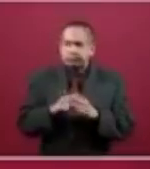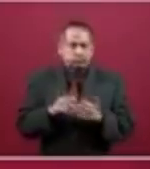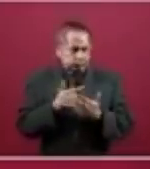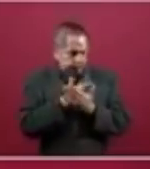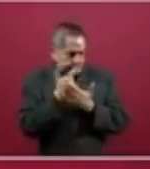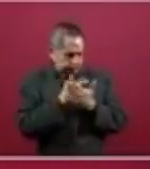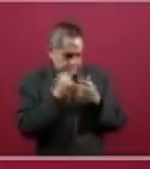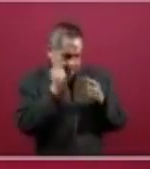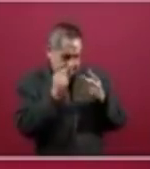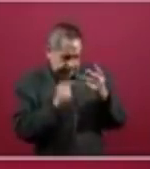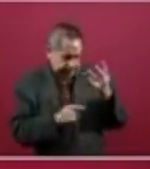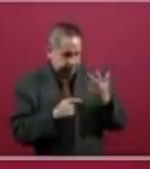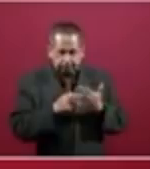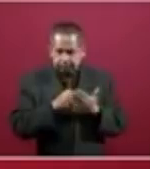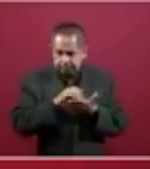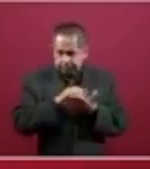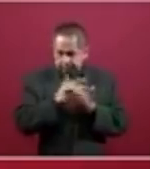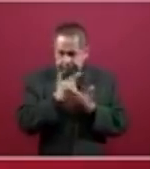censos